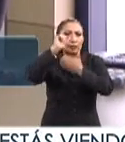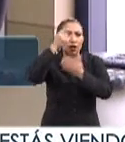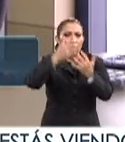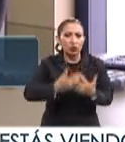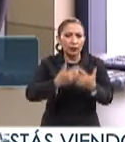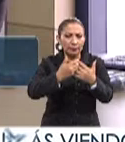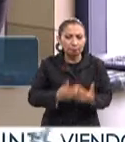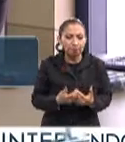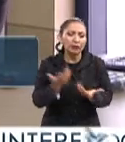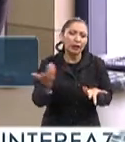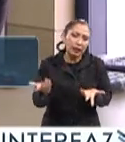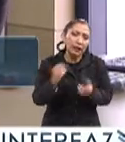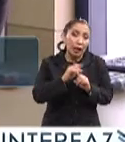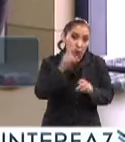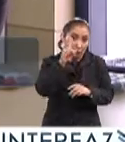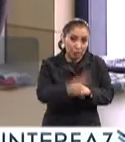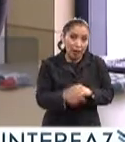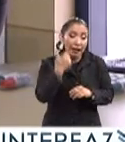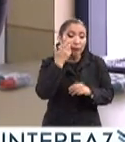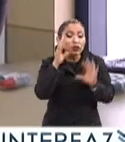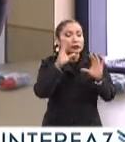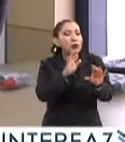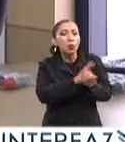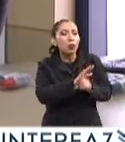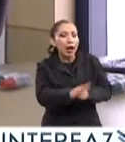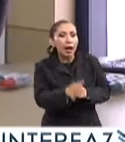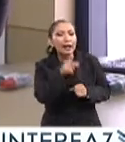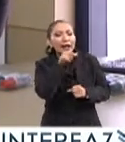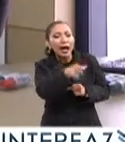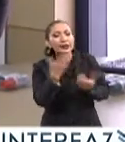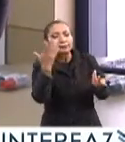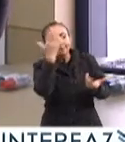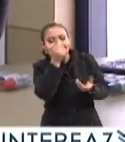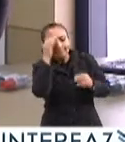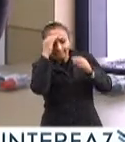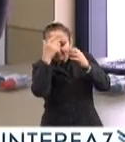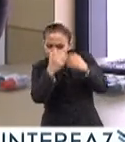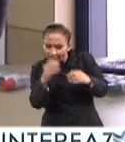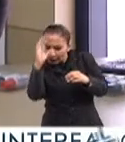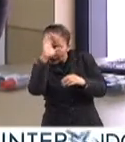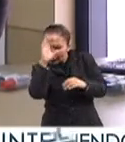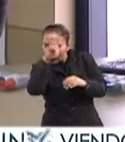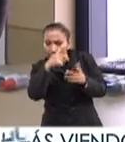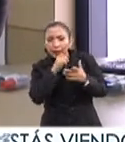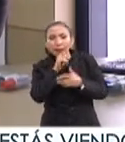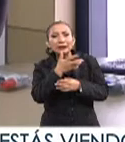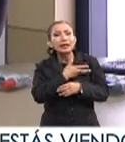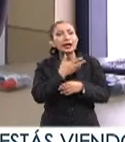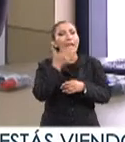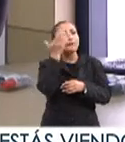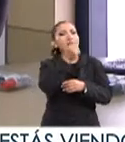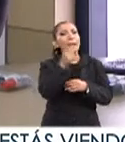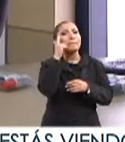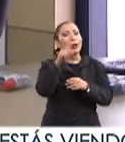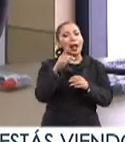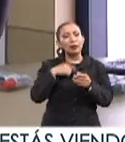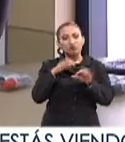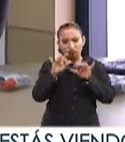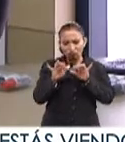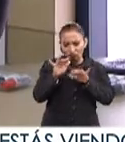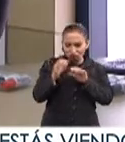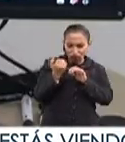tecnológicas, aunque lo que realmente les queremos enseñar es a desarrollar el pensamiento científico, también queremos que tengan habilidades de tipo